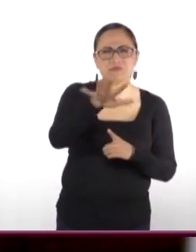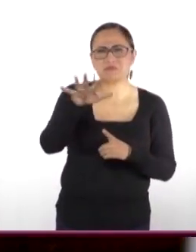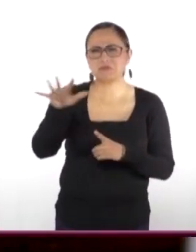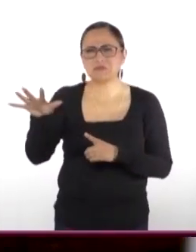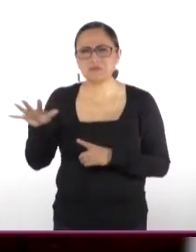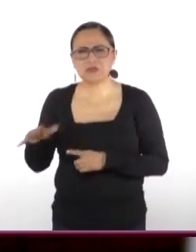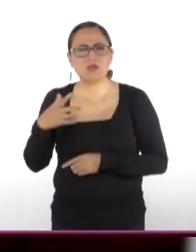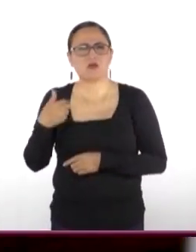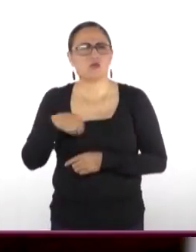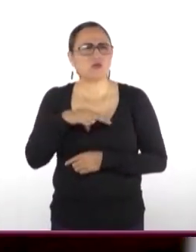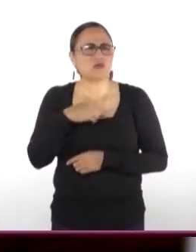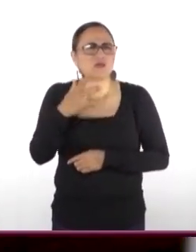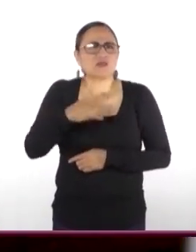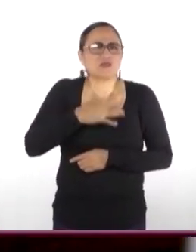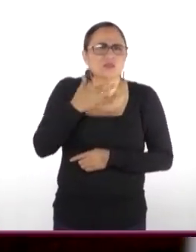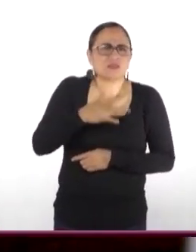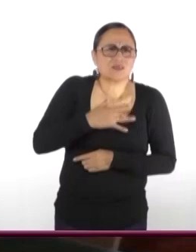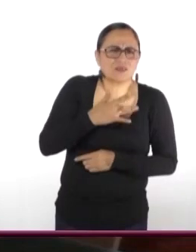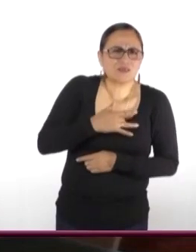percibimos?